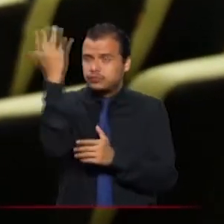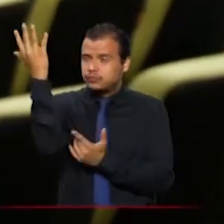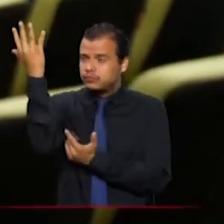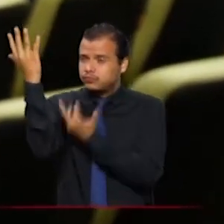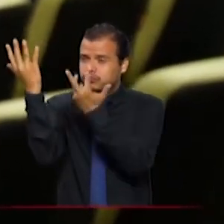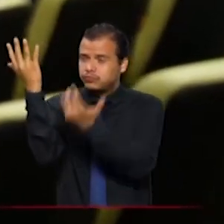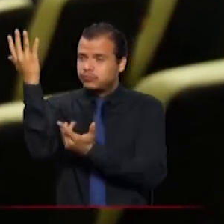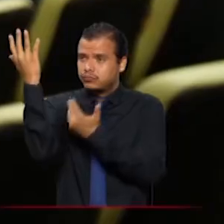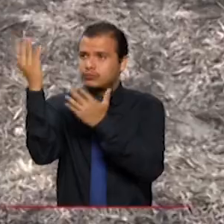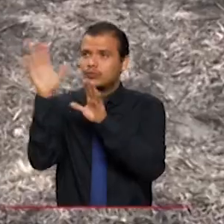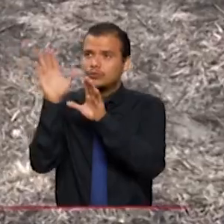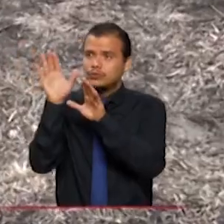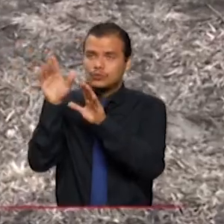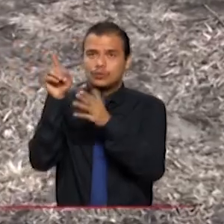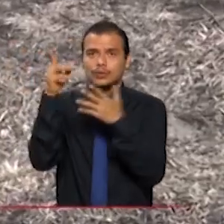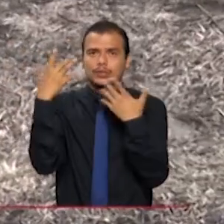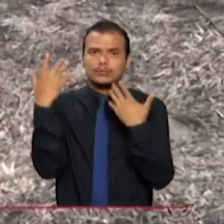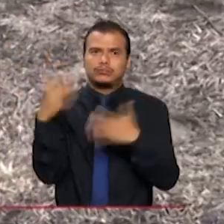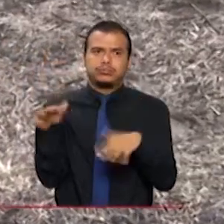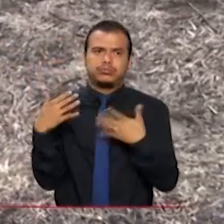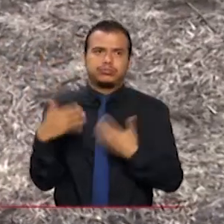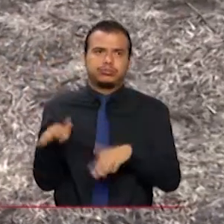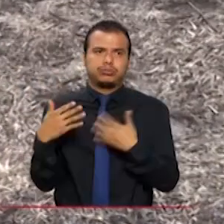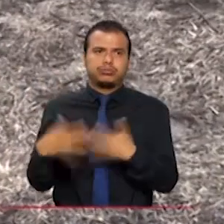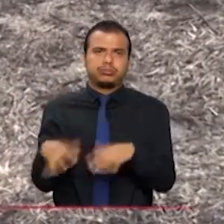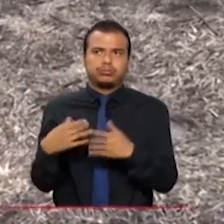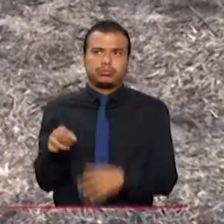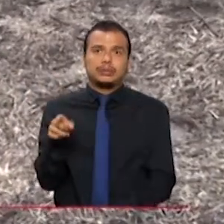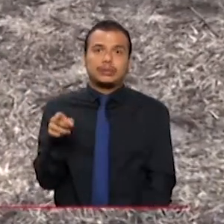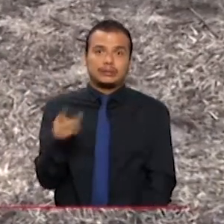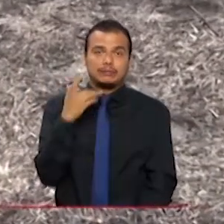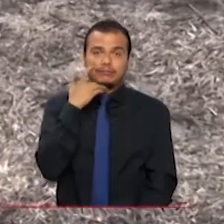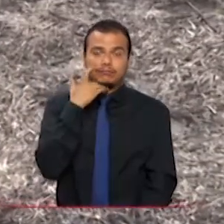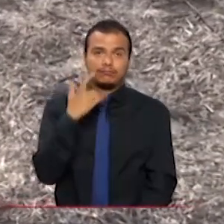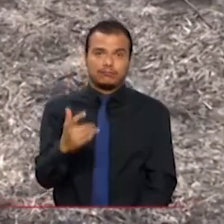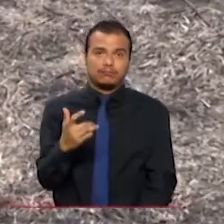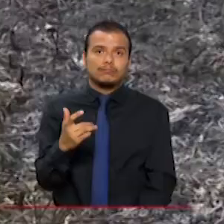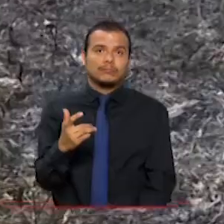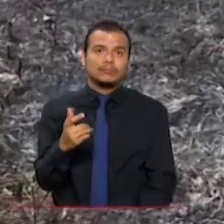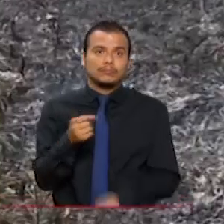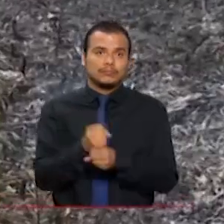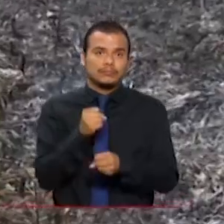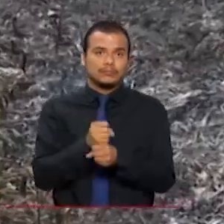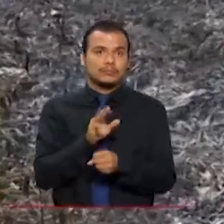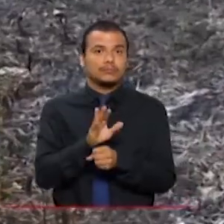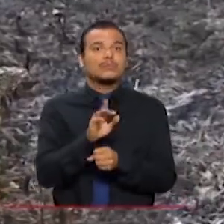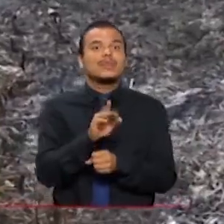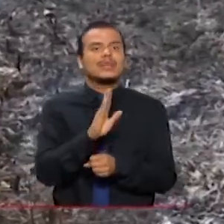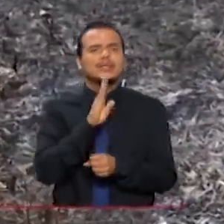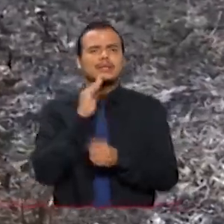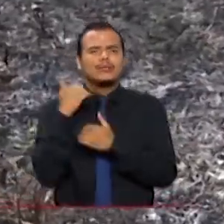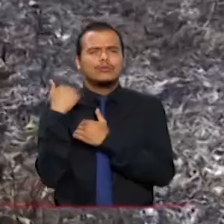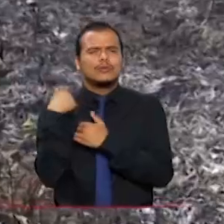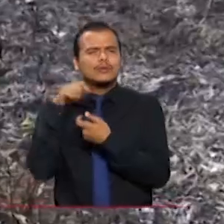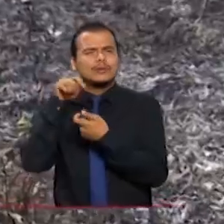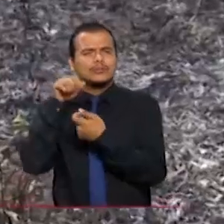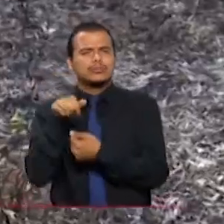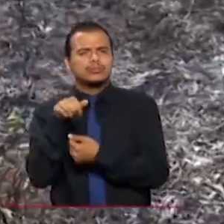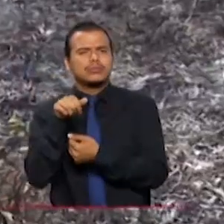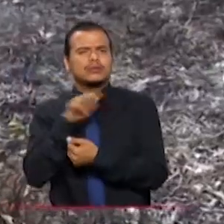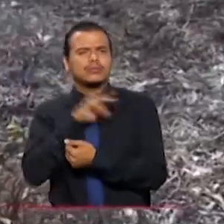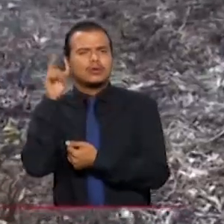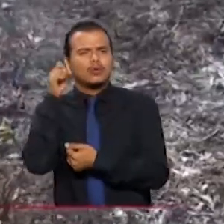los bomberos dependen de una tasa bomberil que recaudan los municipios y departamentos, no de